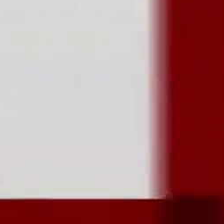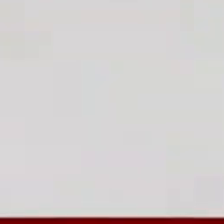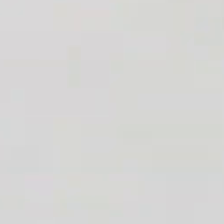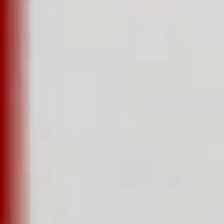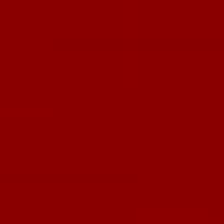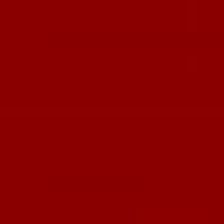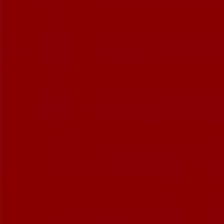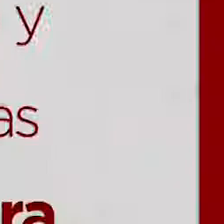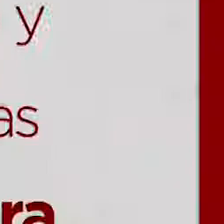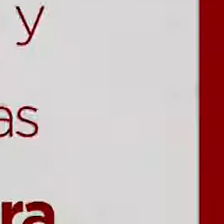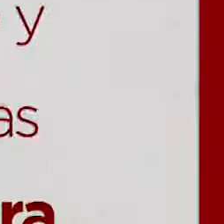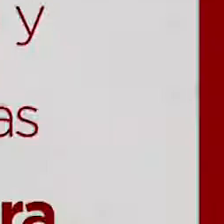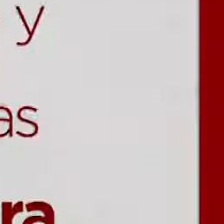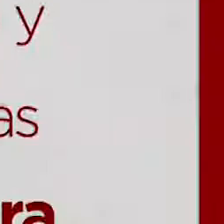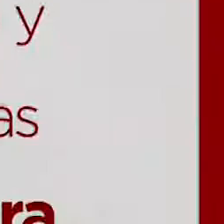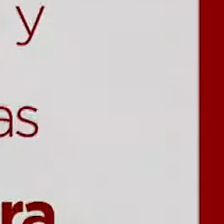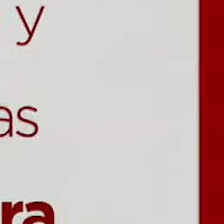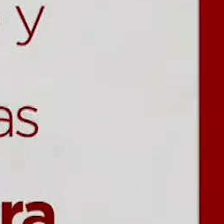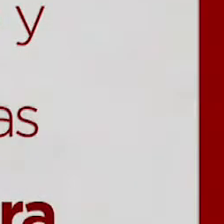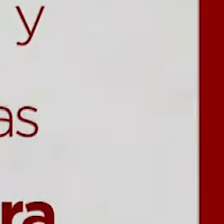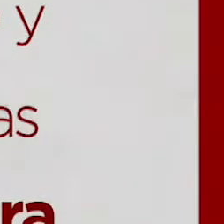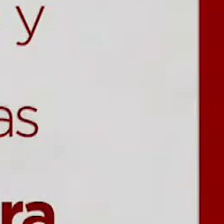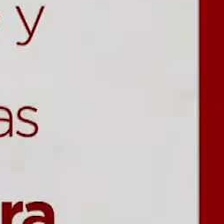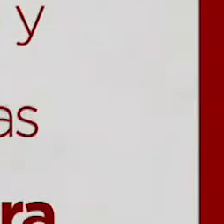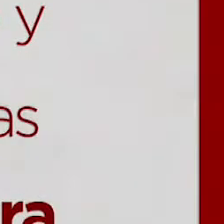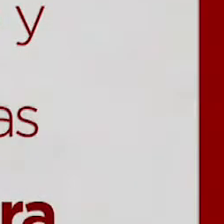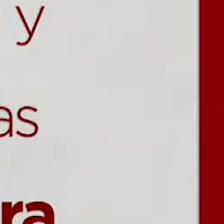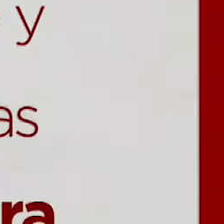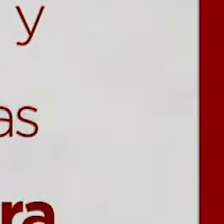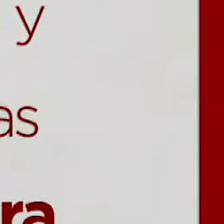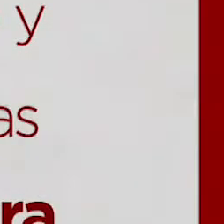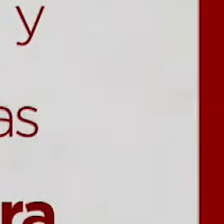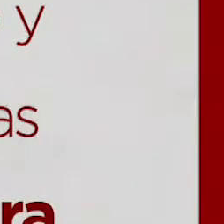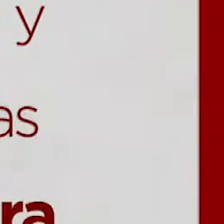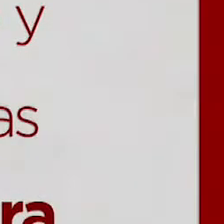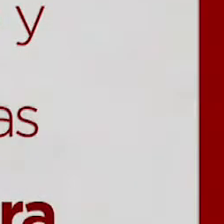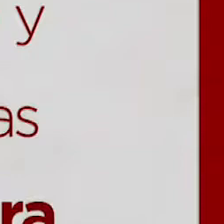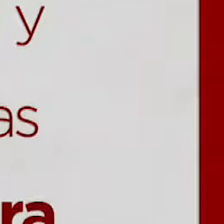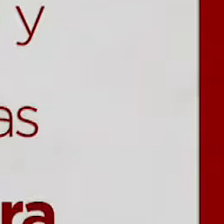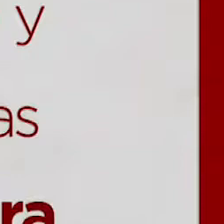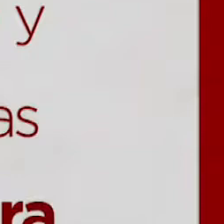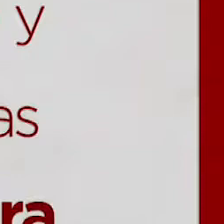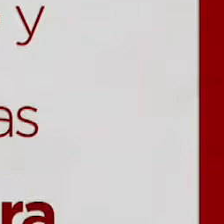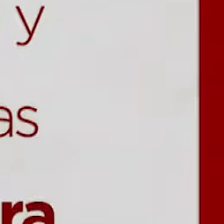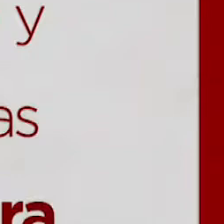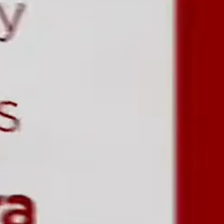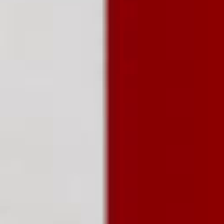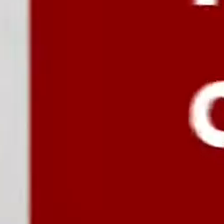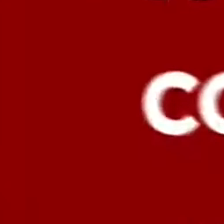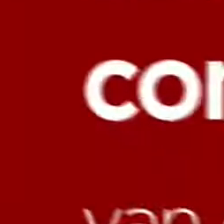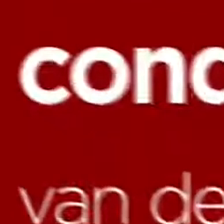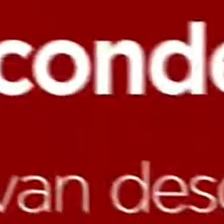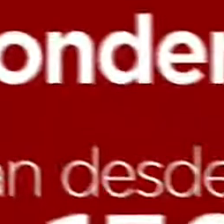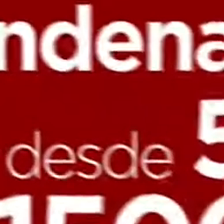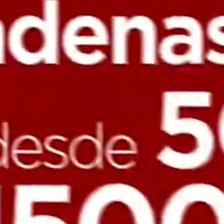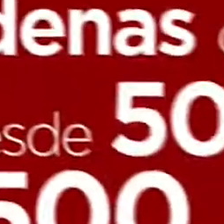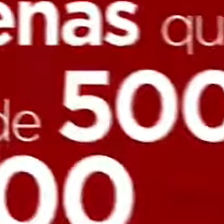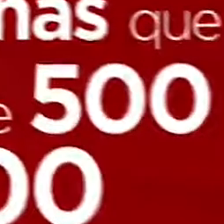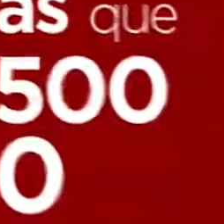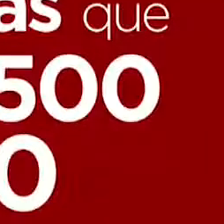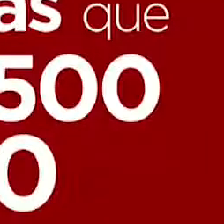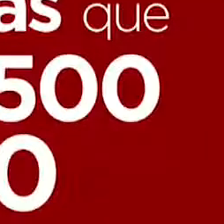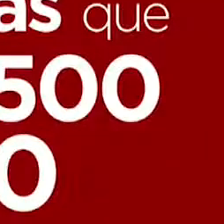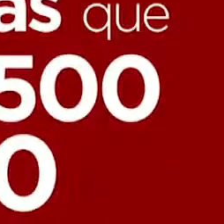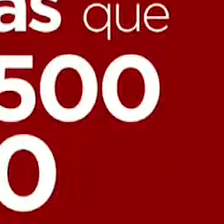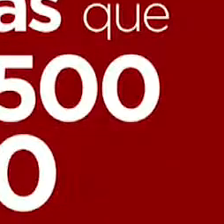Algunos jueces no aplican los beneficios jurídicos de la 1424 y han aumentado las órdenes de captura contra esta población. Se